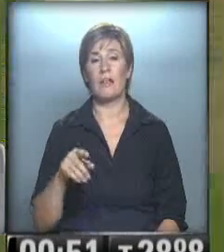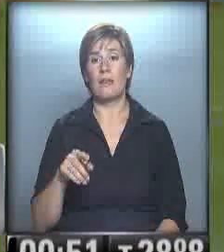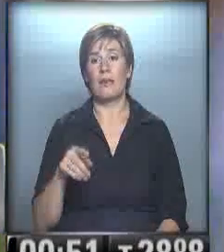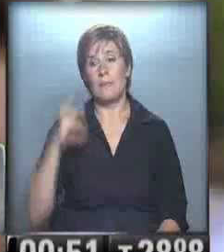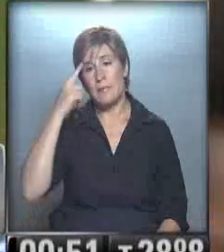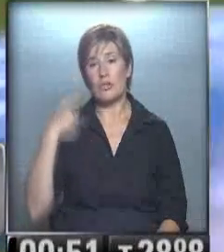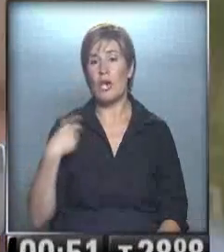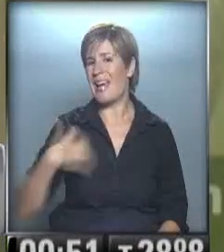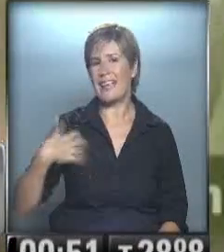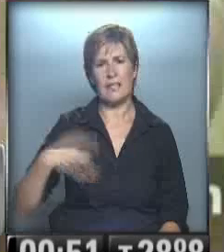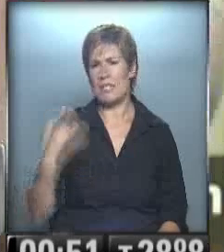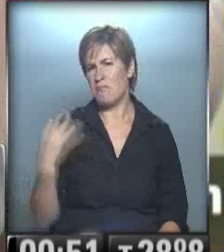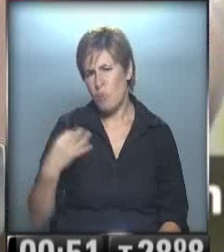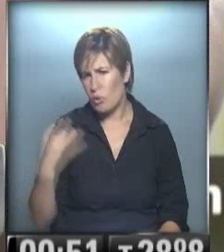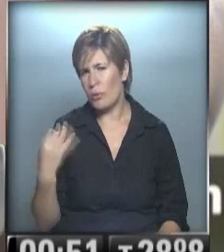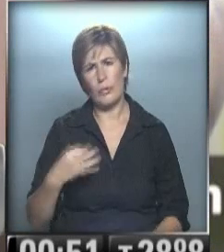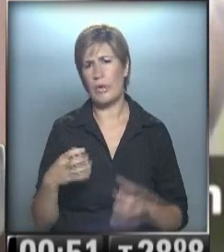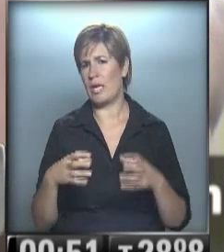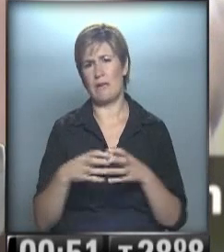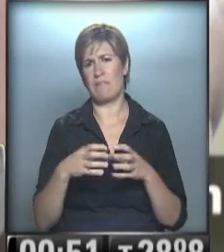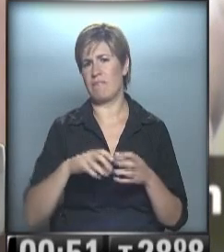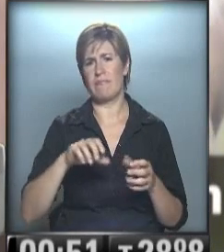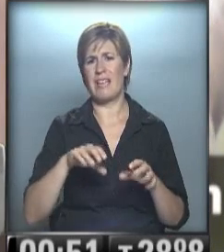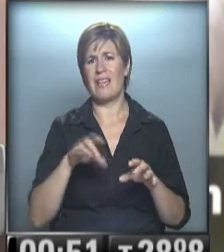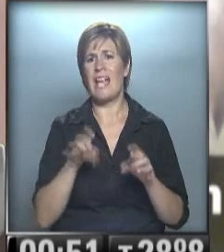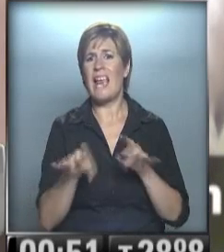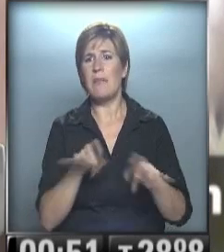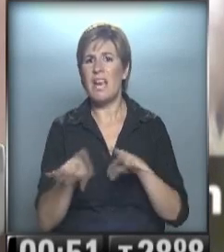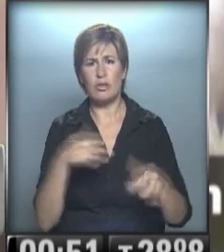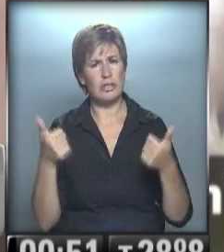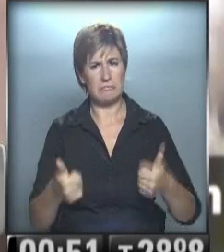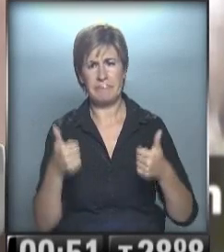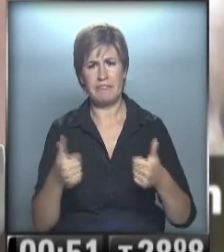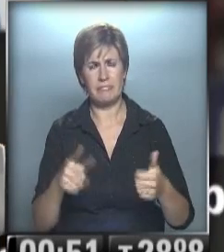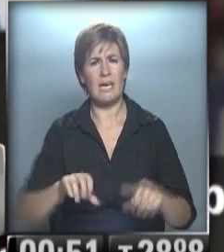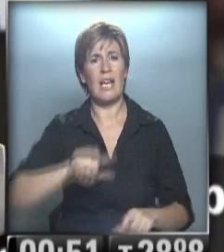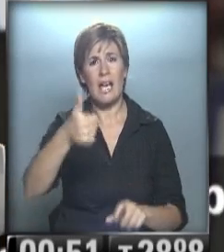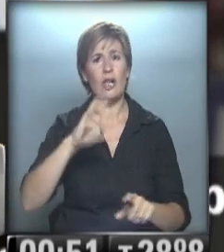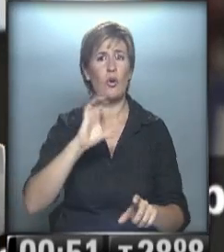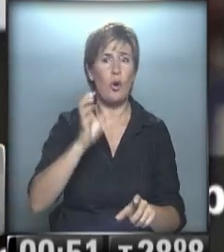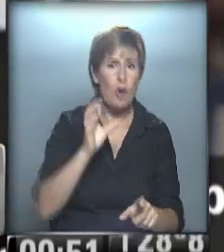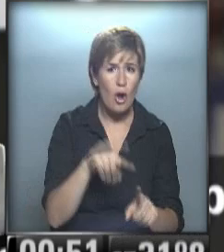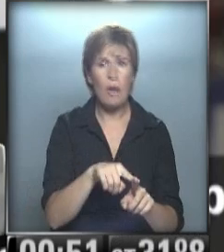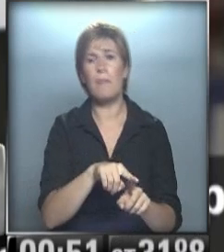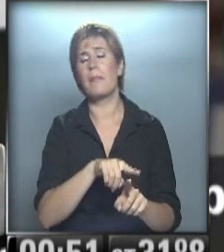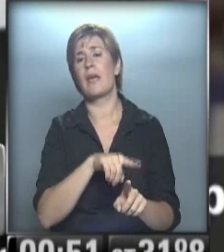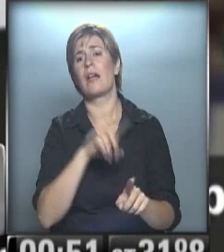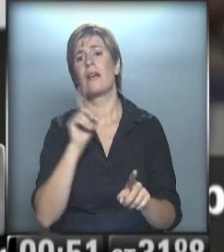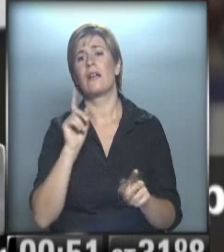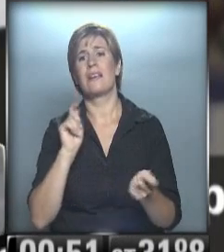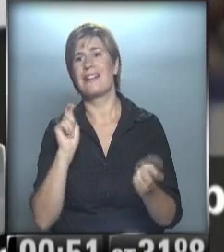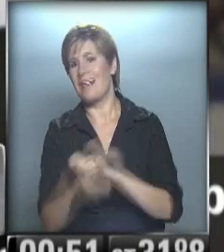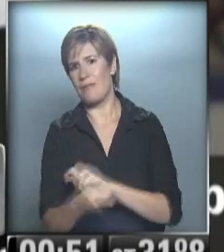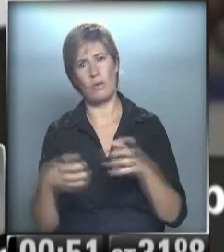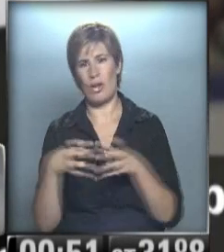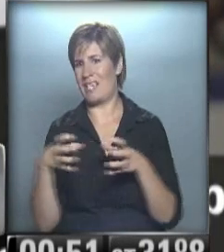una gran eliminatoria después del partido que se ganó en Colombia, donde no veníamos tan bien. Creo que fue un cambio importante